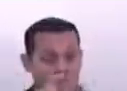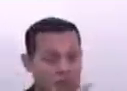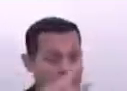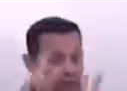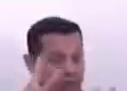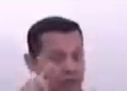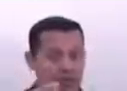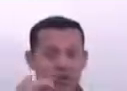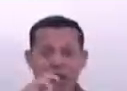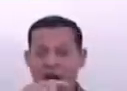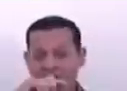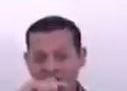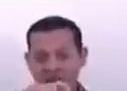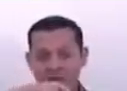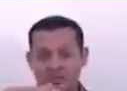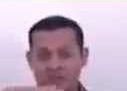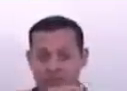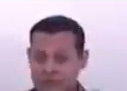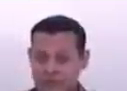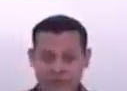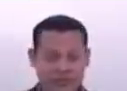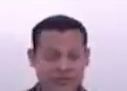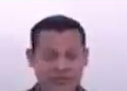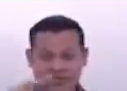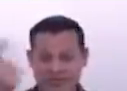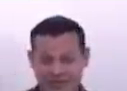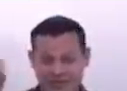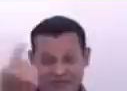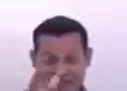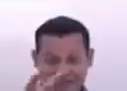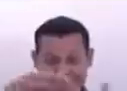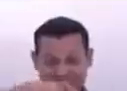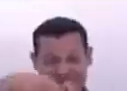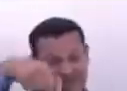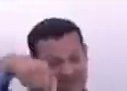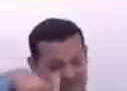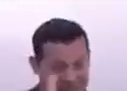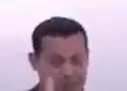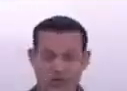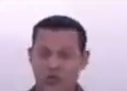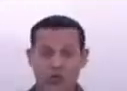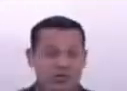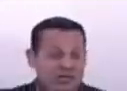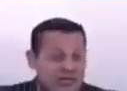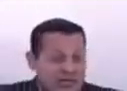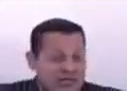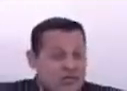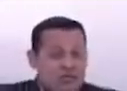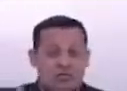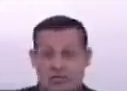país realmente fuera la que viviera eso que estamos corrigiendo ahora nosotros.